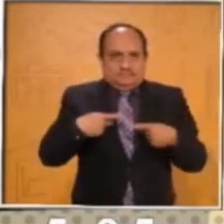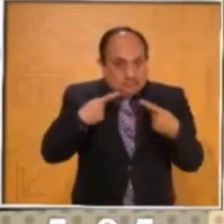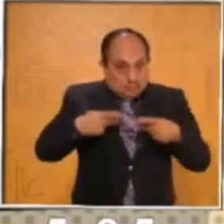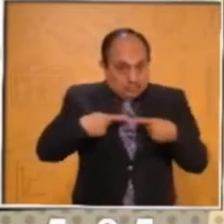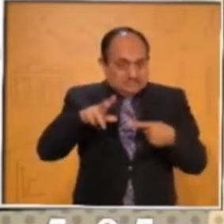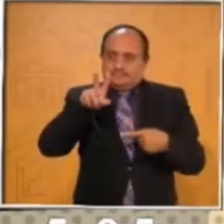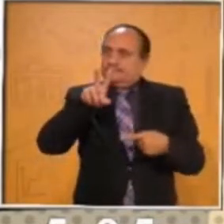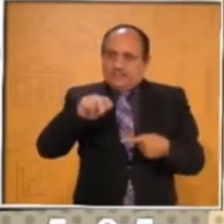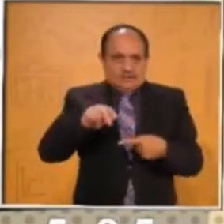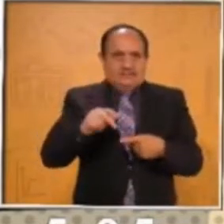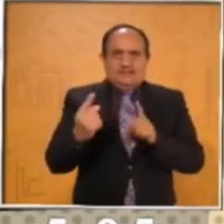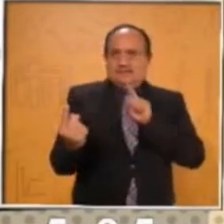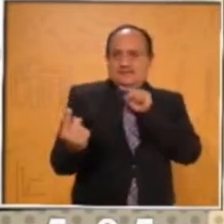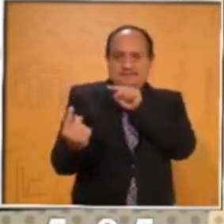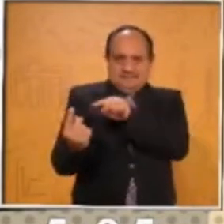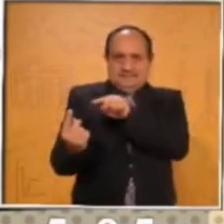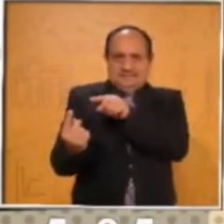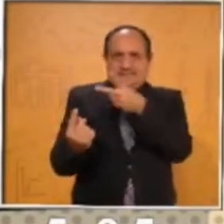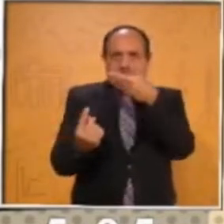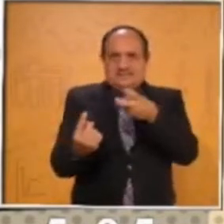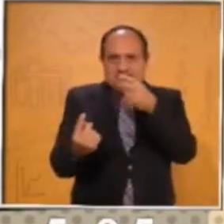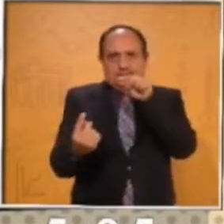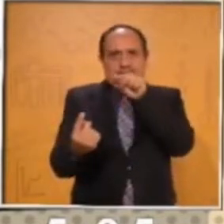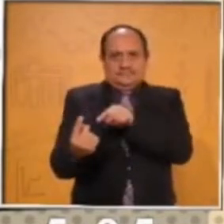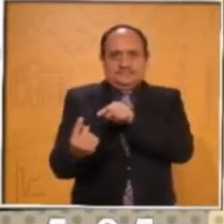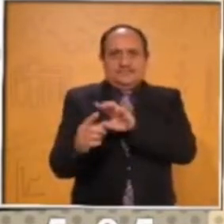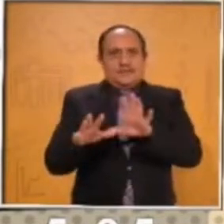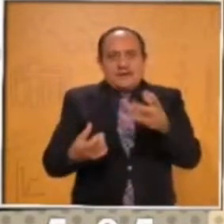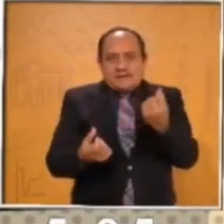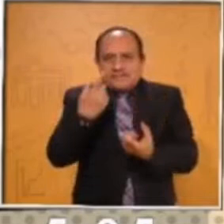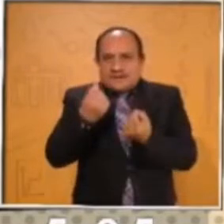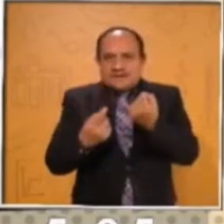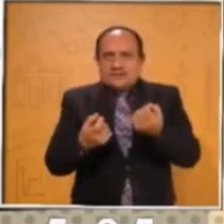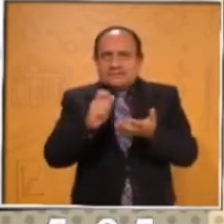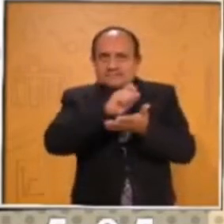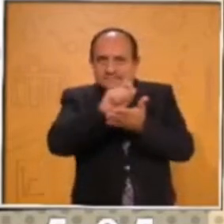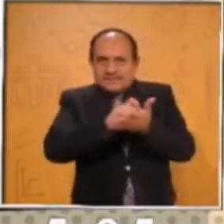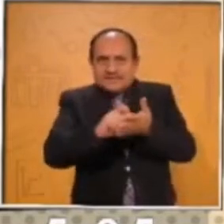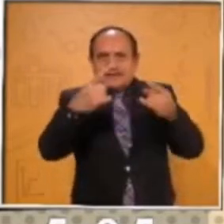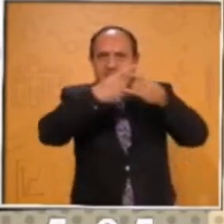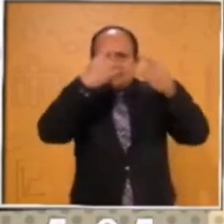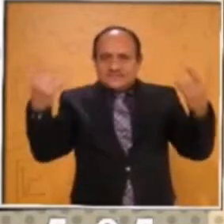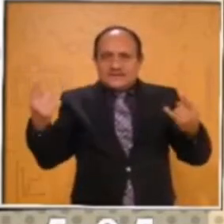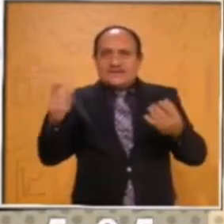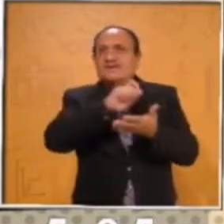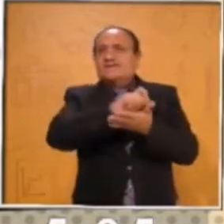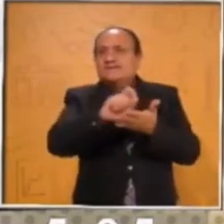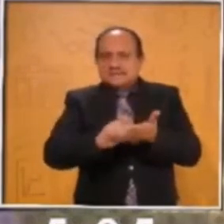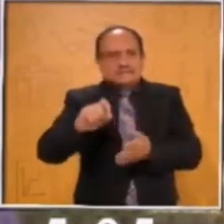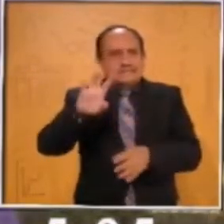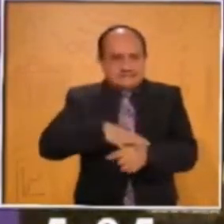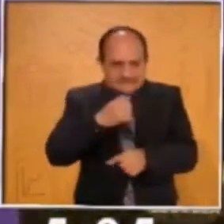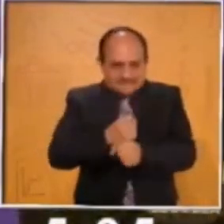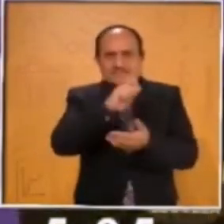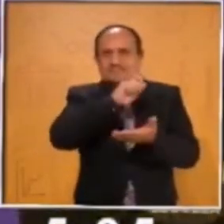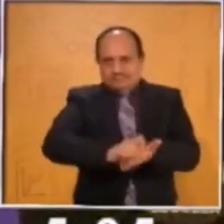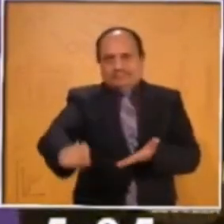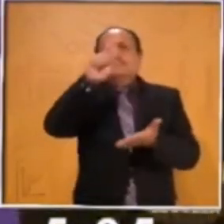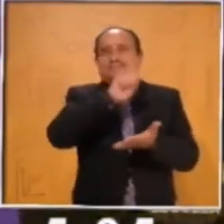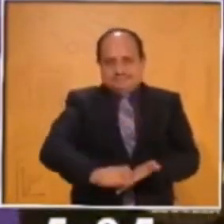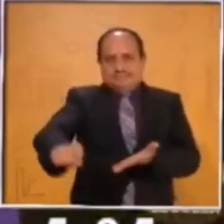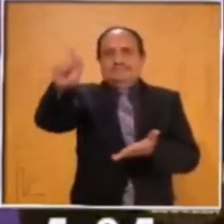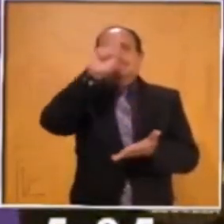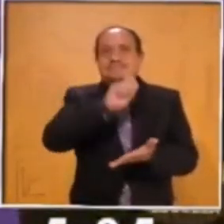los antagonistas no siempre son personas. Si alguien intenta, en una historia, intenta y reintenta y reintenta y